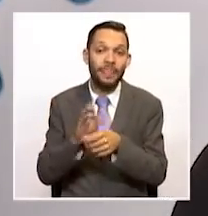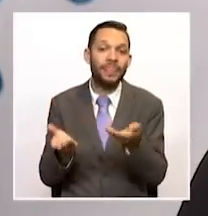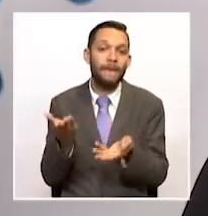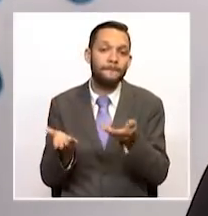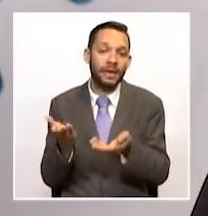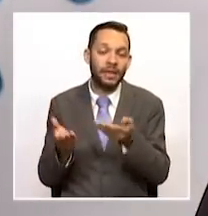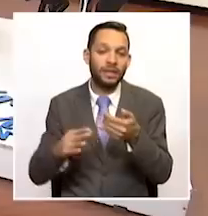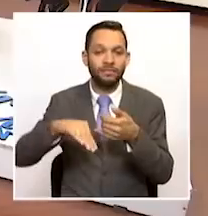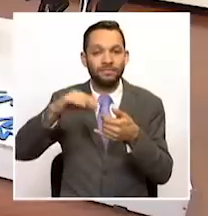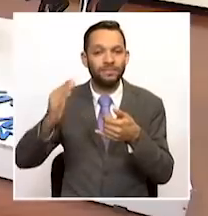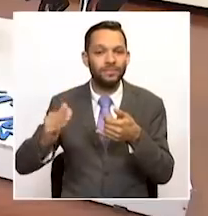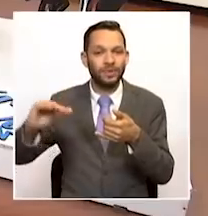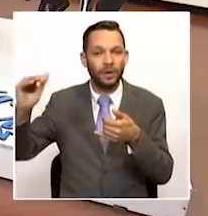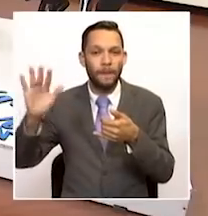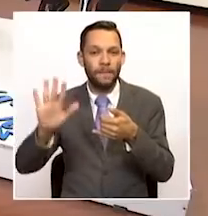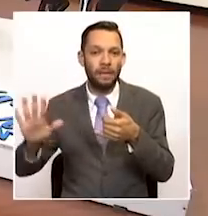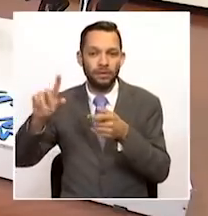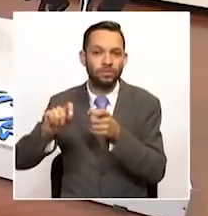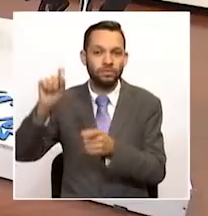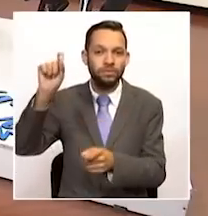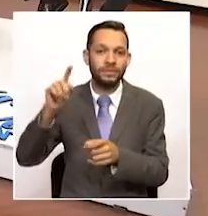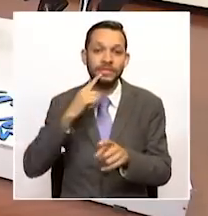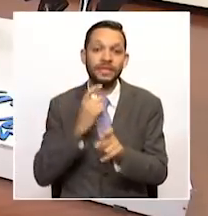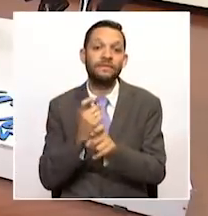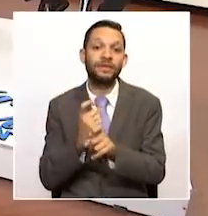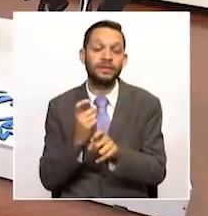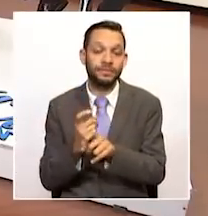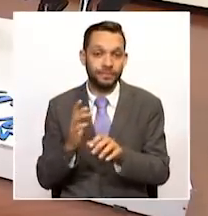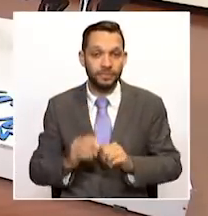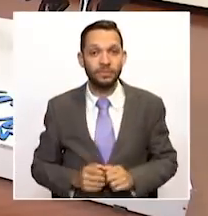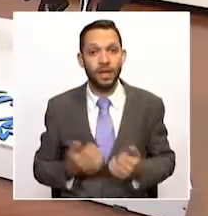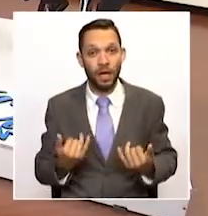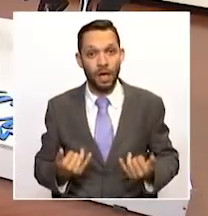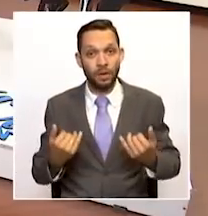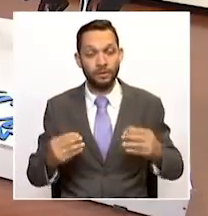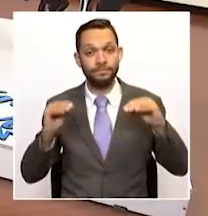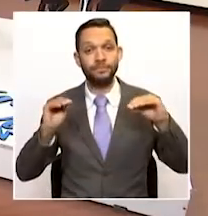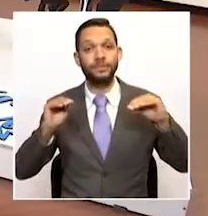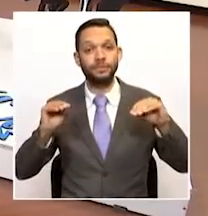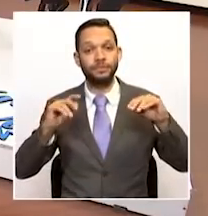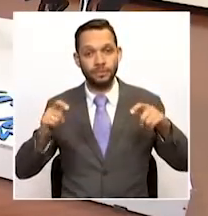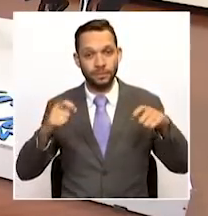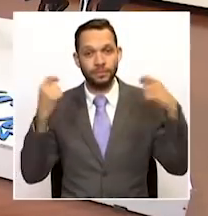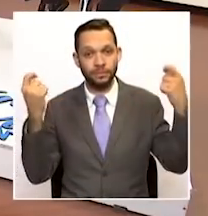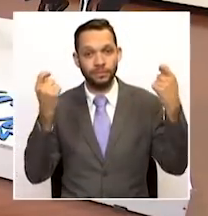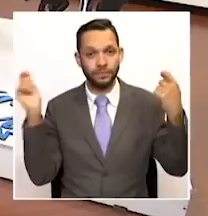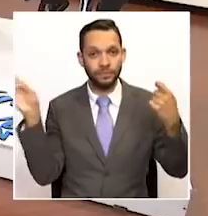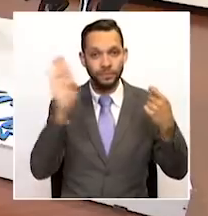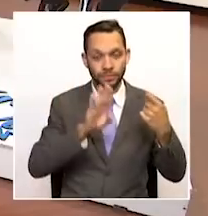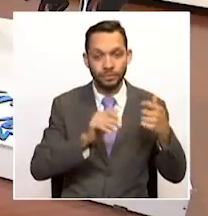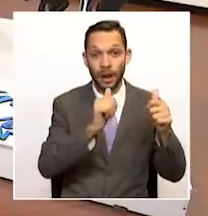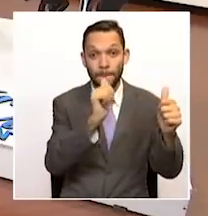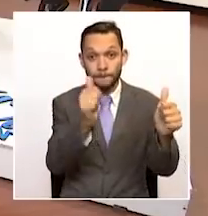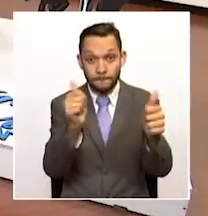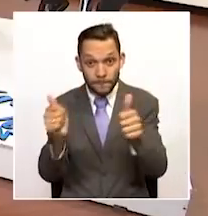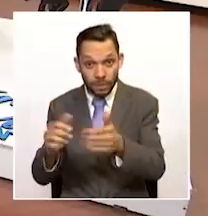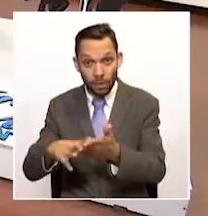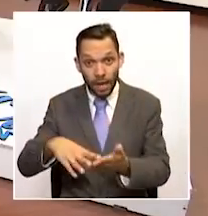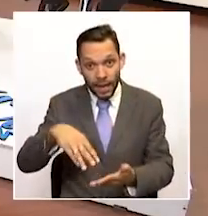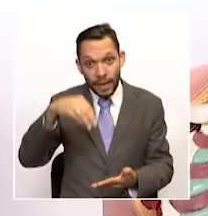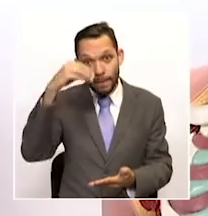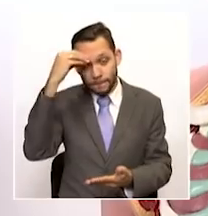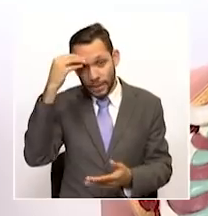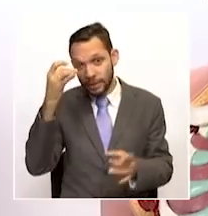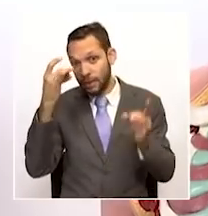vamos a ir a este corte comerciales para que escuchemos nuestros otros invitados y ustedes empiezan a contextualizar la